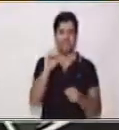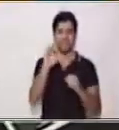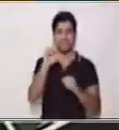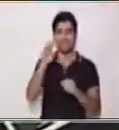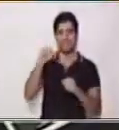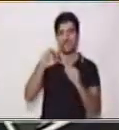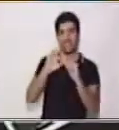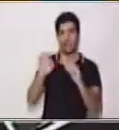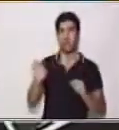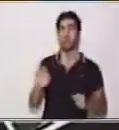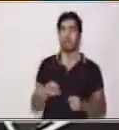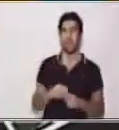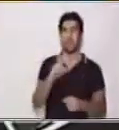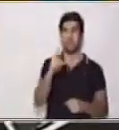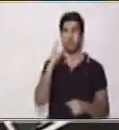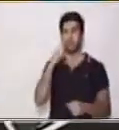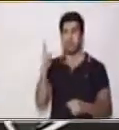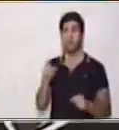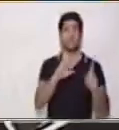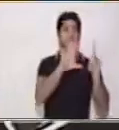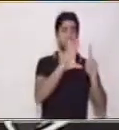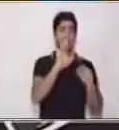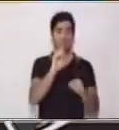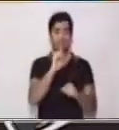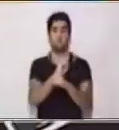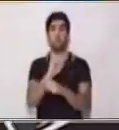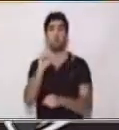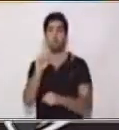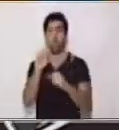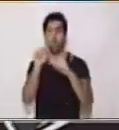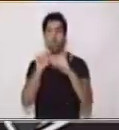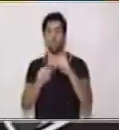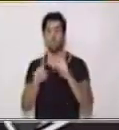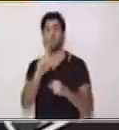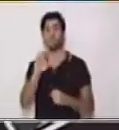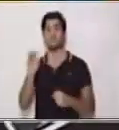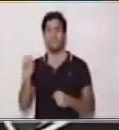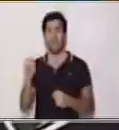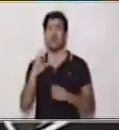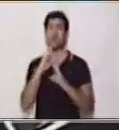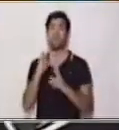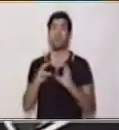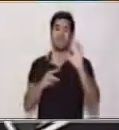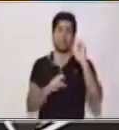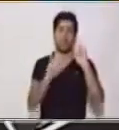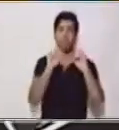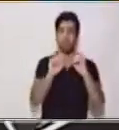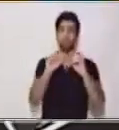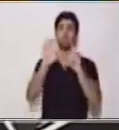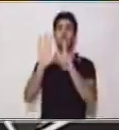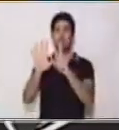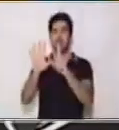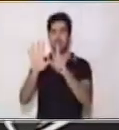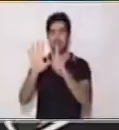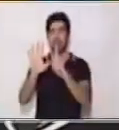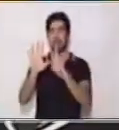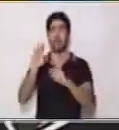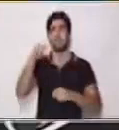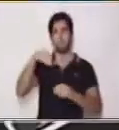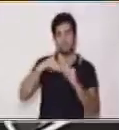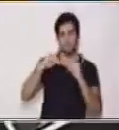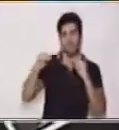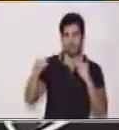Y entonces vamos a hacer esto. 60 por 1 dividido 100 nos va a dar 0.6